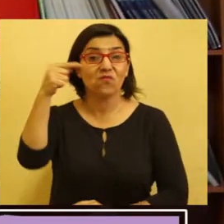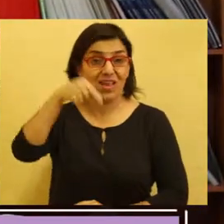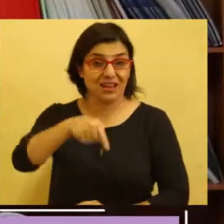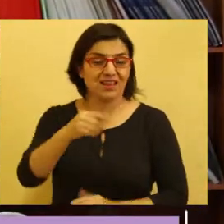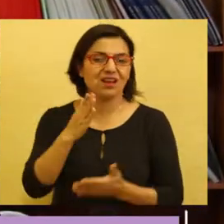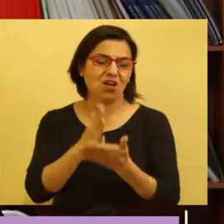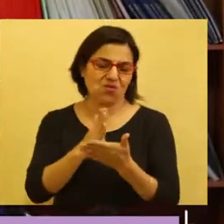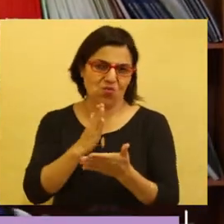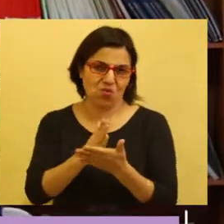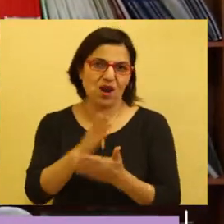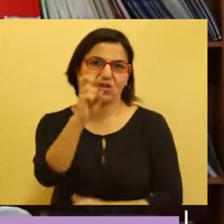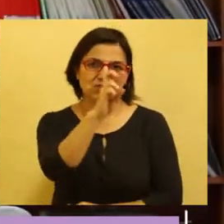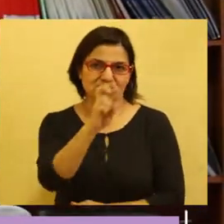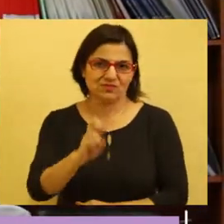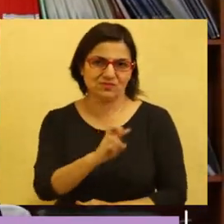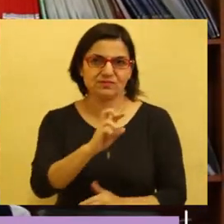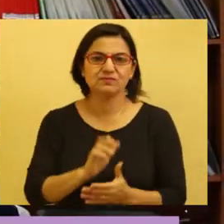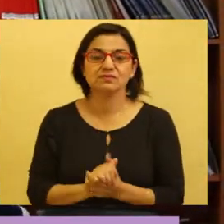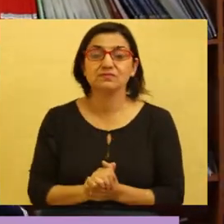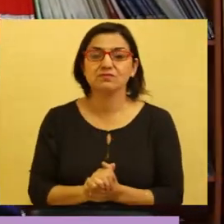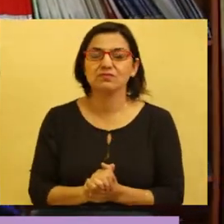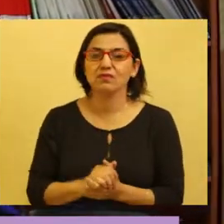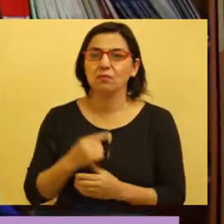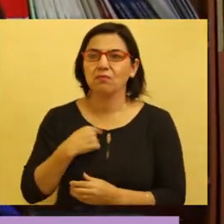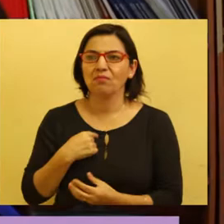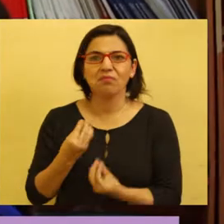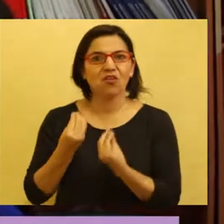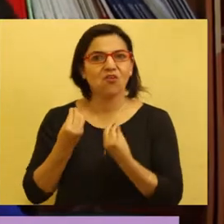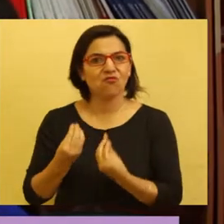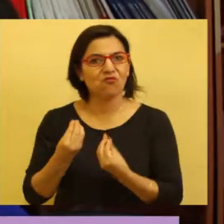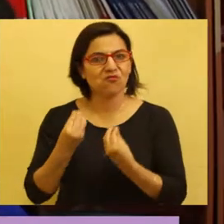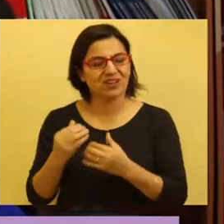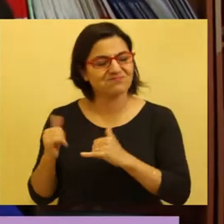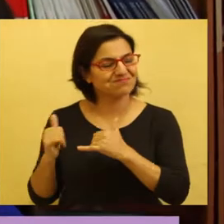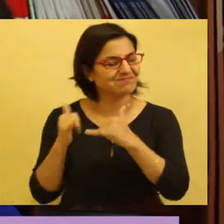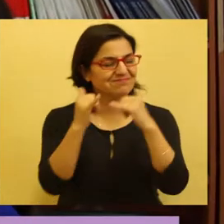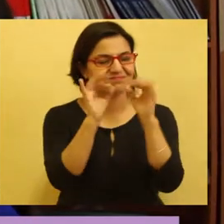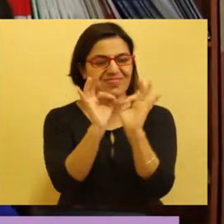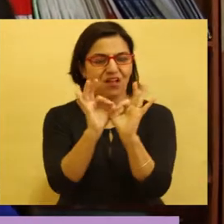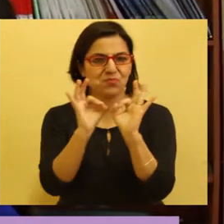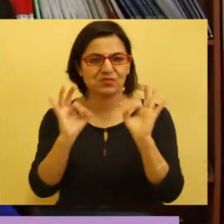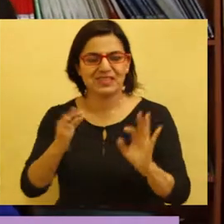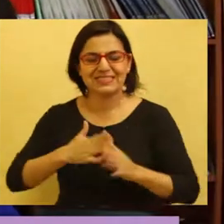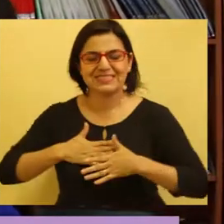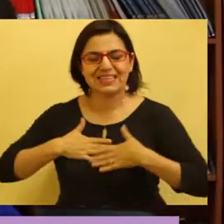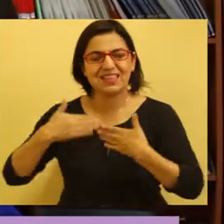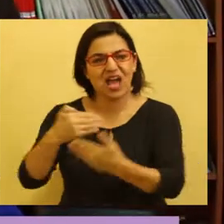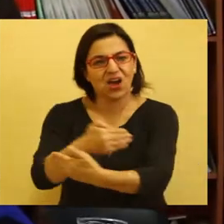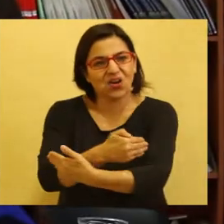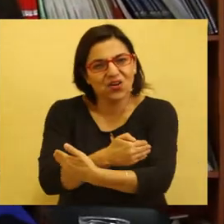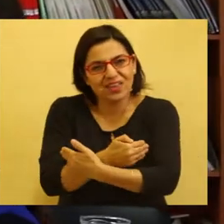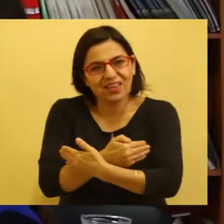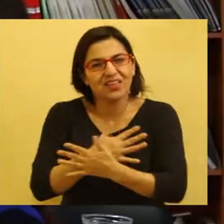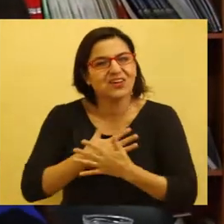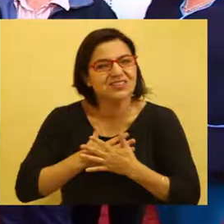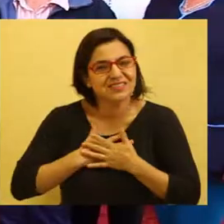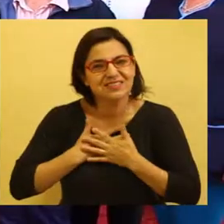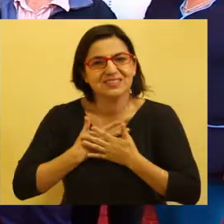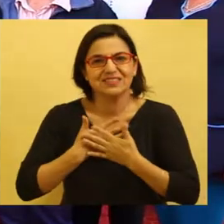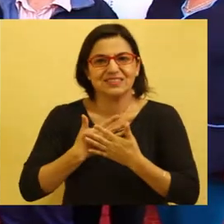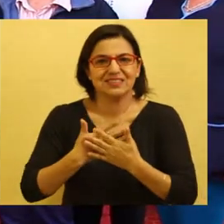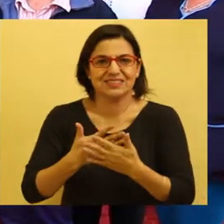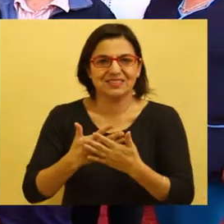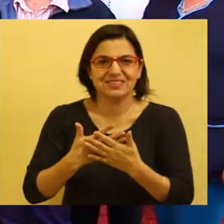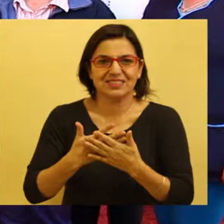¿Qué le pareció venir al Colegio Señor Blas Castro? Bien, lo pasé excelente, me sentí muy acogido, me